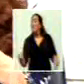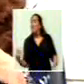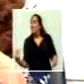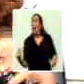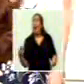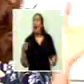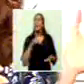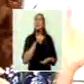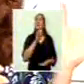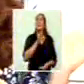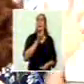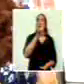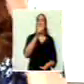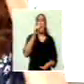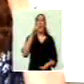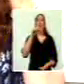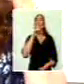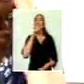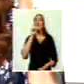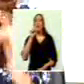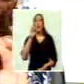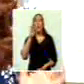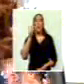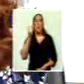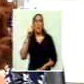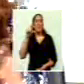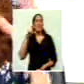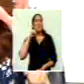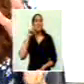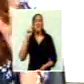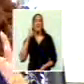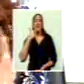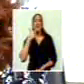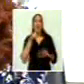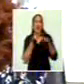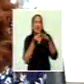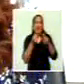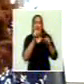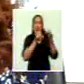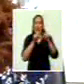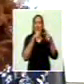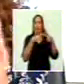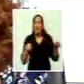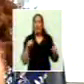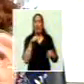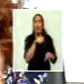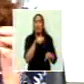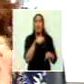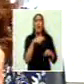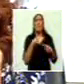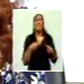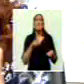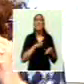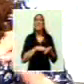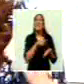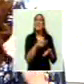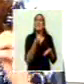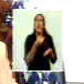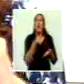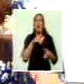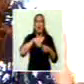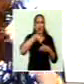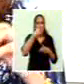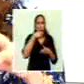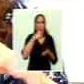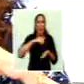Los lactobacilos, menos mal que tengo el apuntador científico porque si no era muy mala miología yo. Lactobacilos, todo lo que tiene que ver con los yogures,